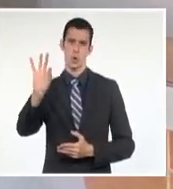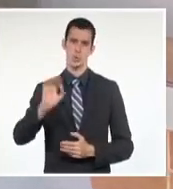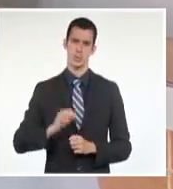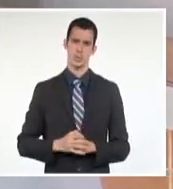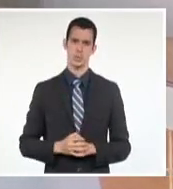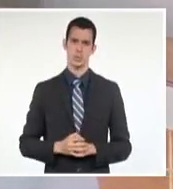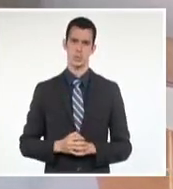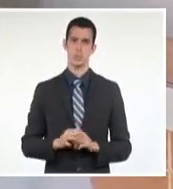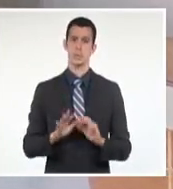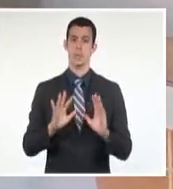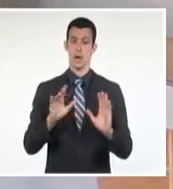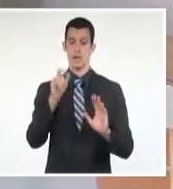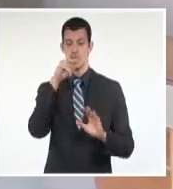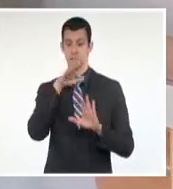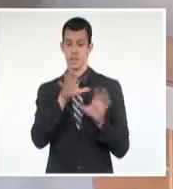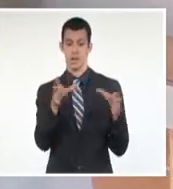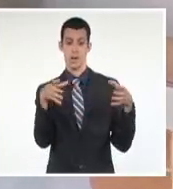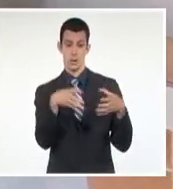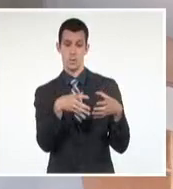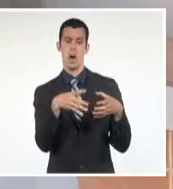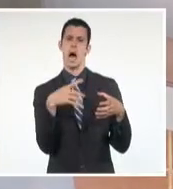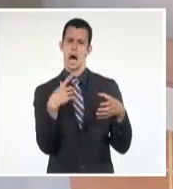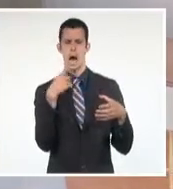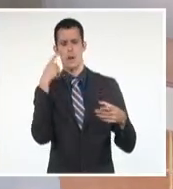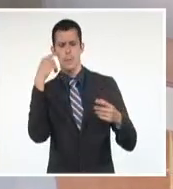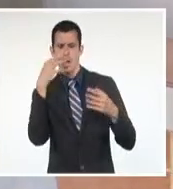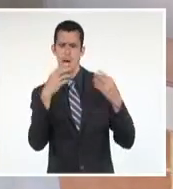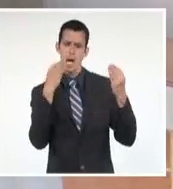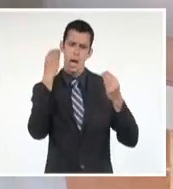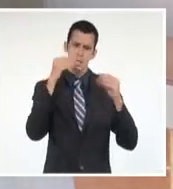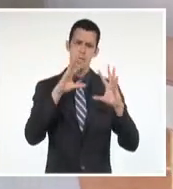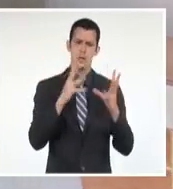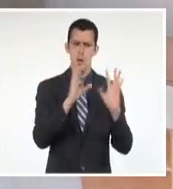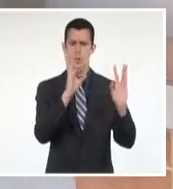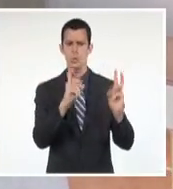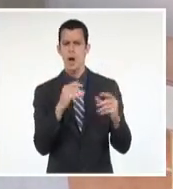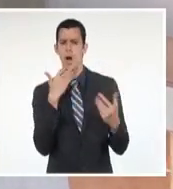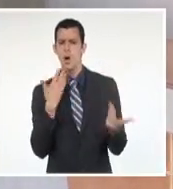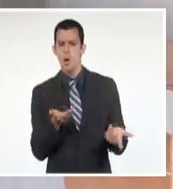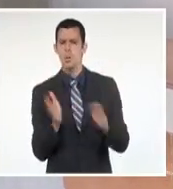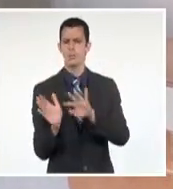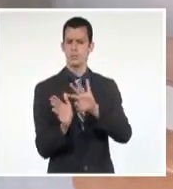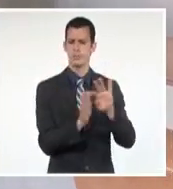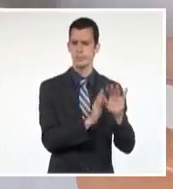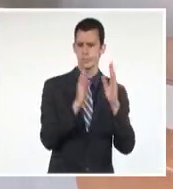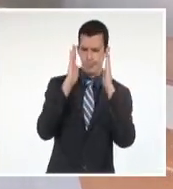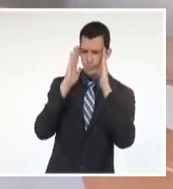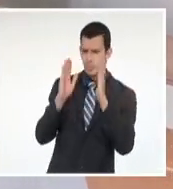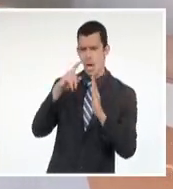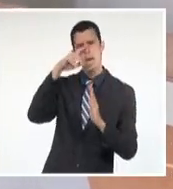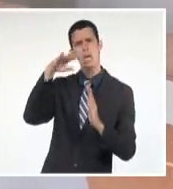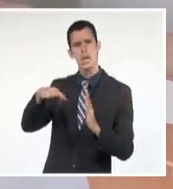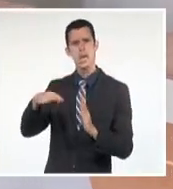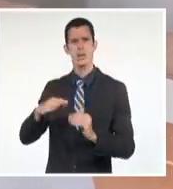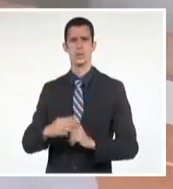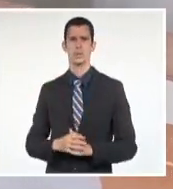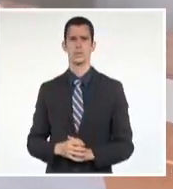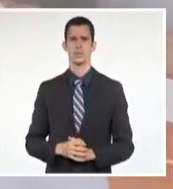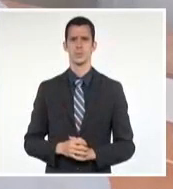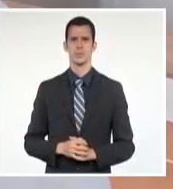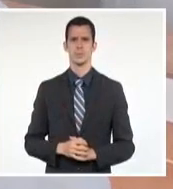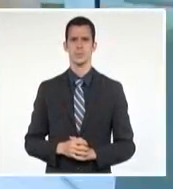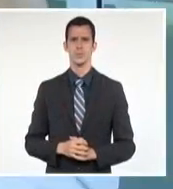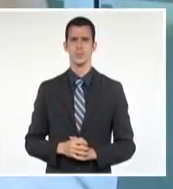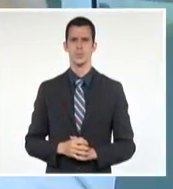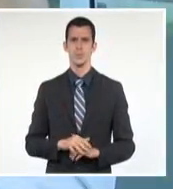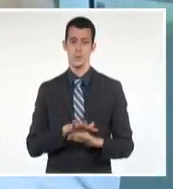dieron paso a que hoy estuviéramos aquí porque ya en ellos se demostró la seguridad en los primeros 7 días de administrado el